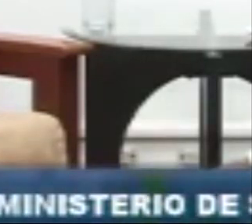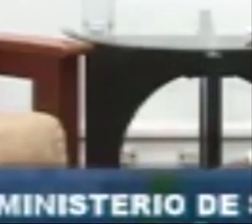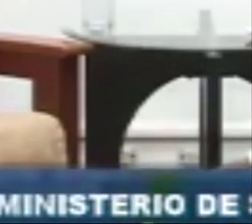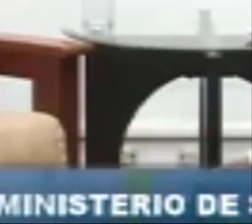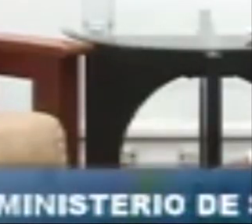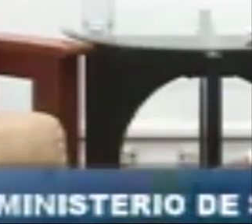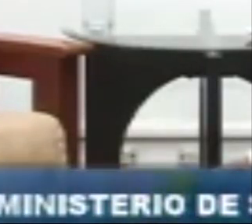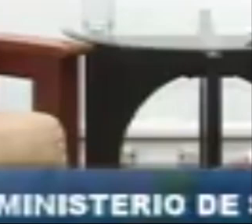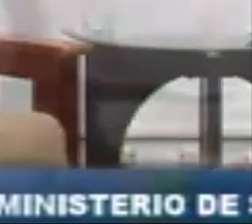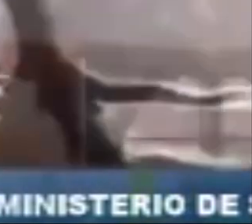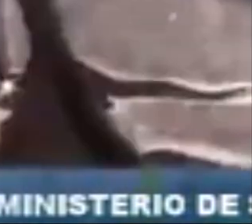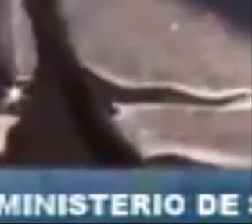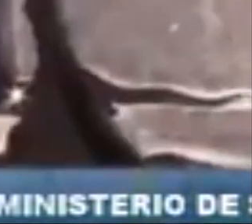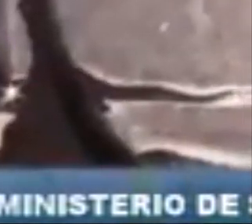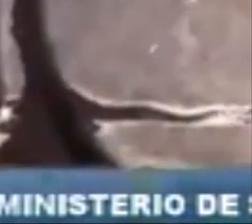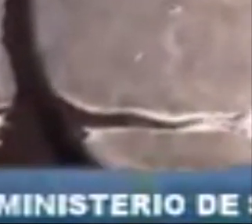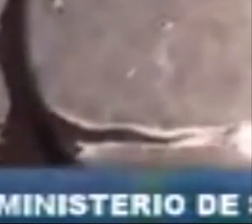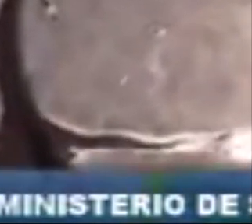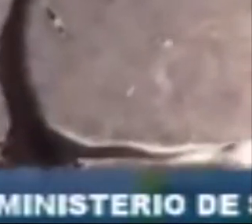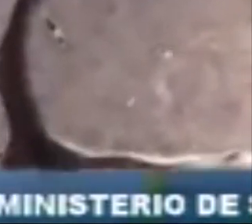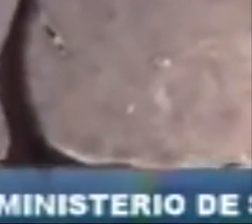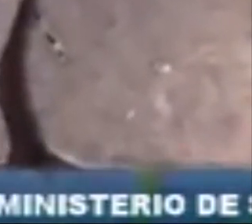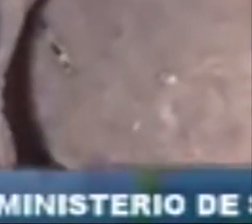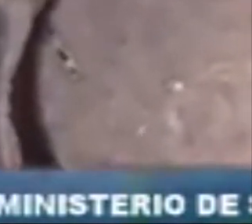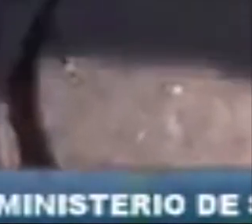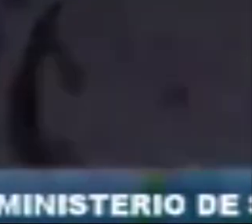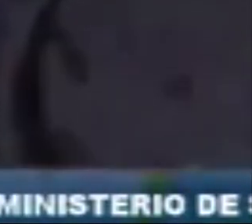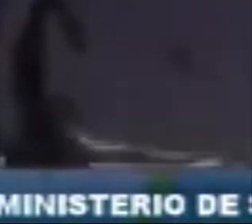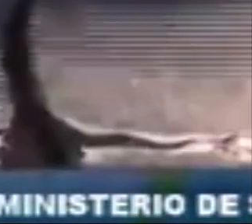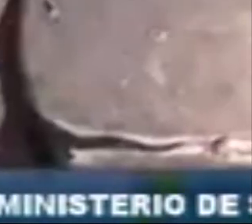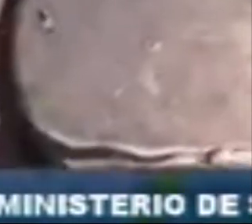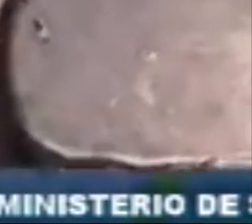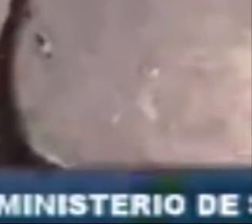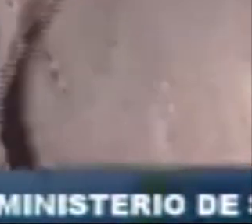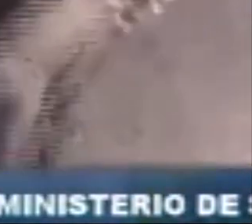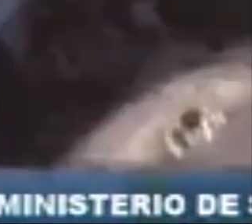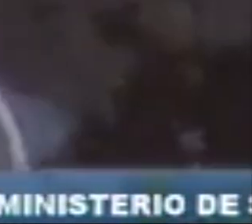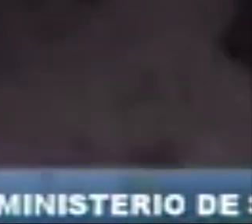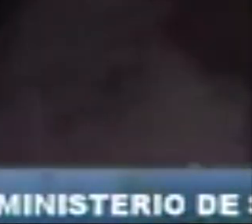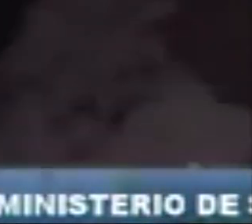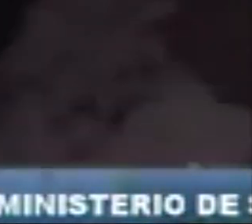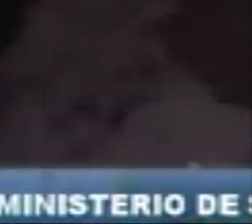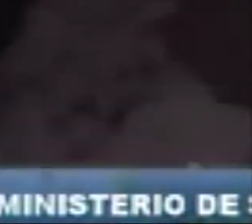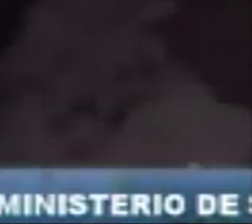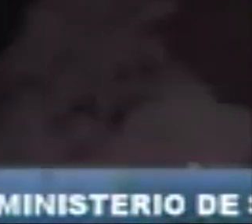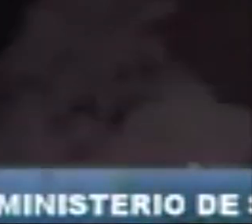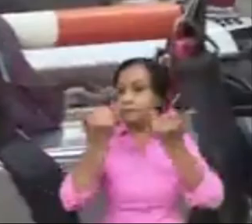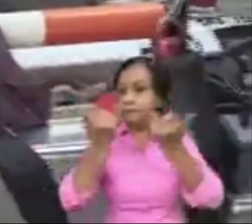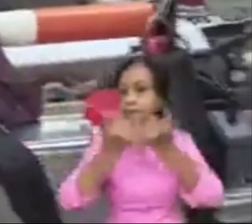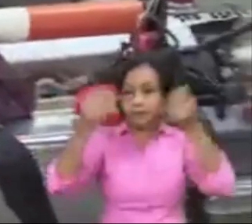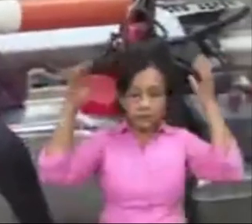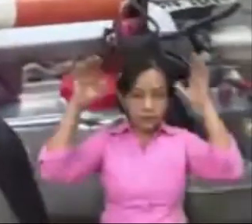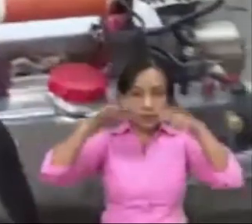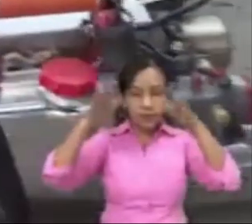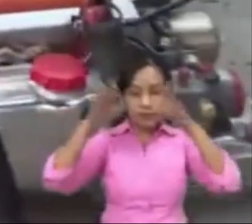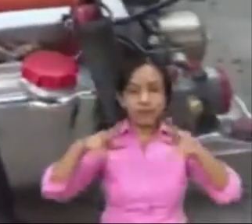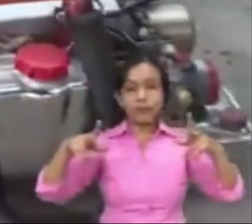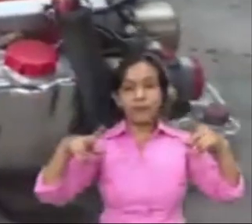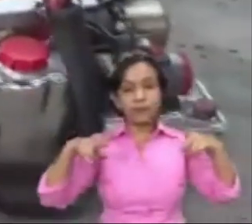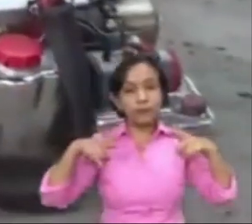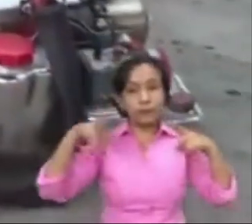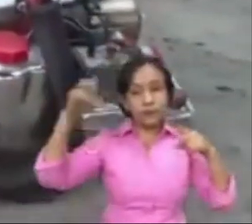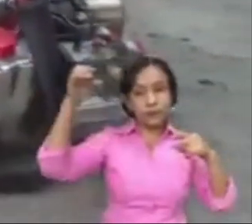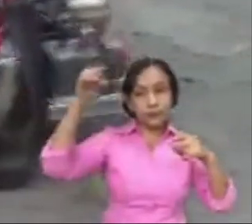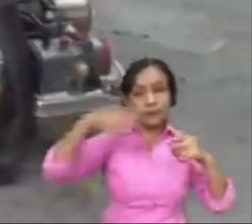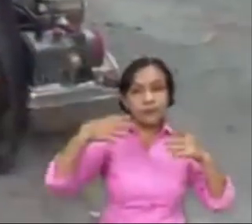de la basura. Entonces, las basuras tenemos que tenerlas acopiadas y tapadas, ¿verdad?, para evitar esta producción de